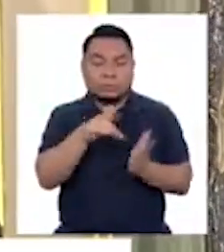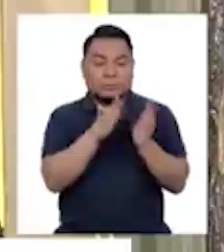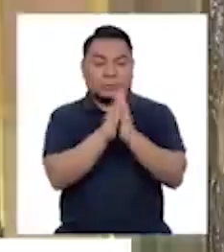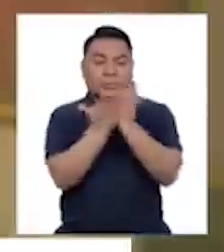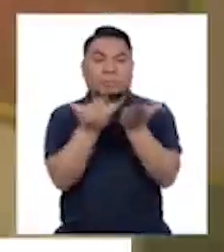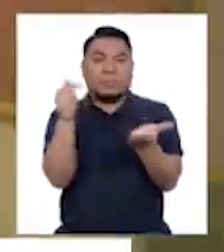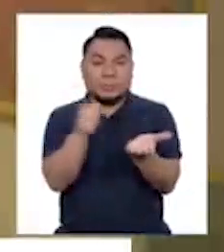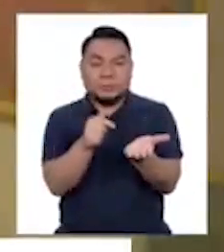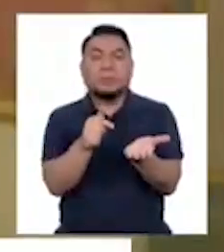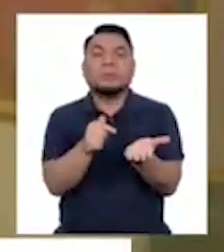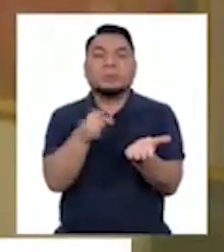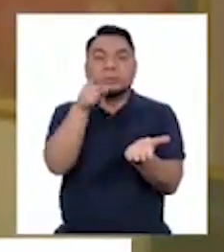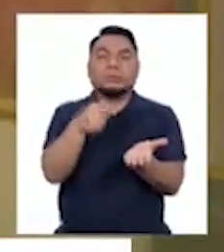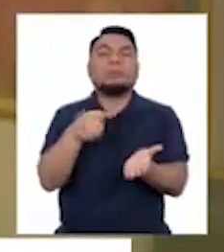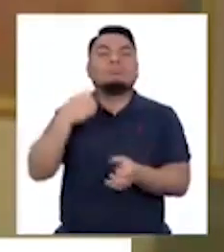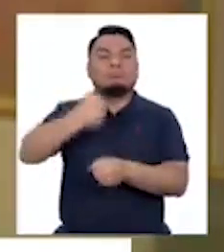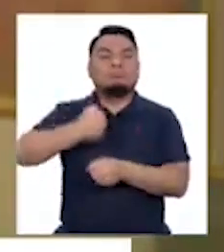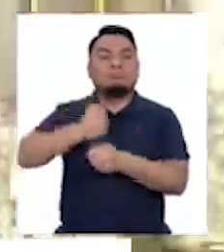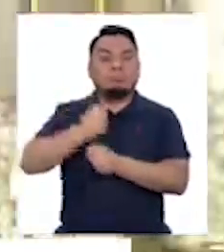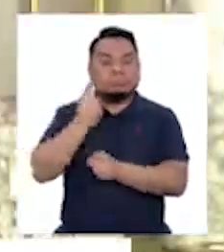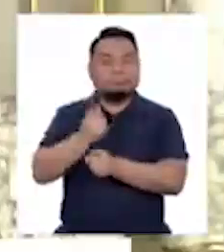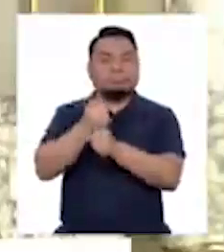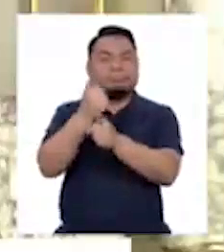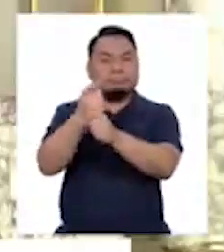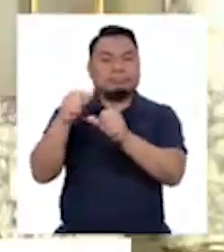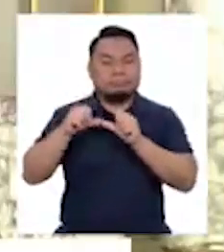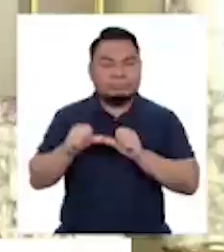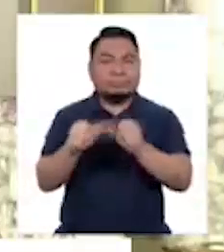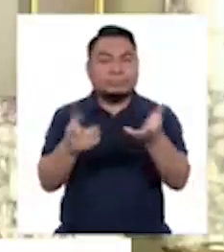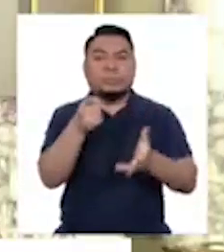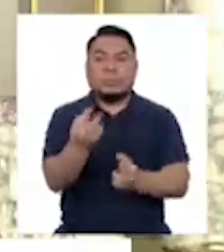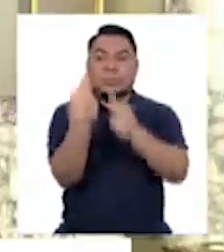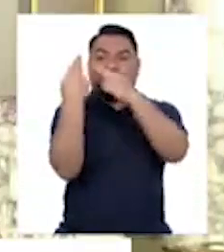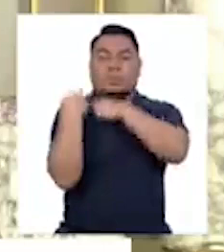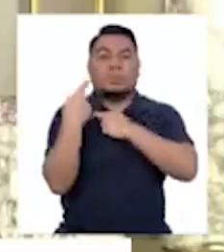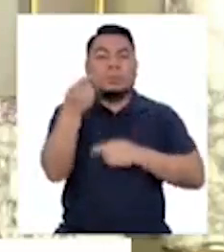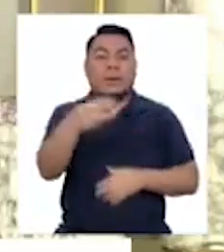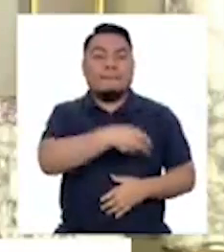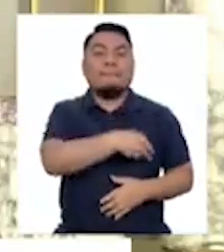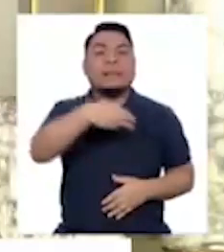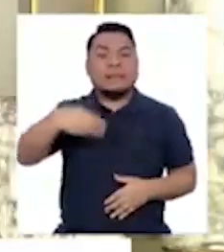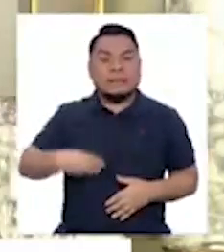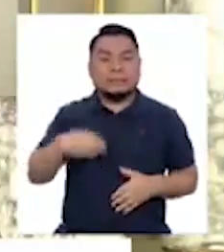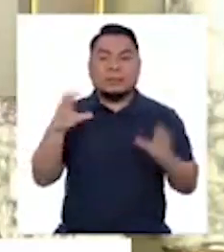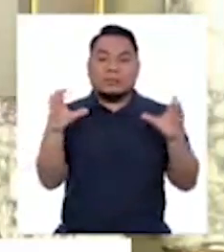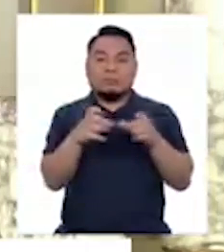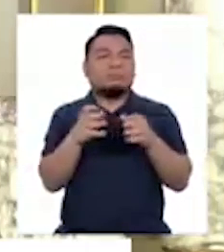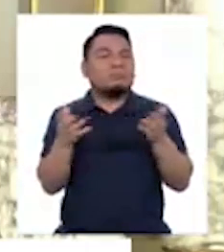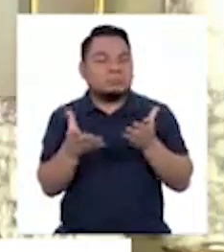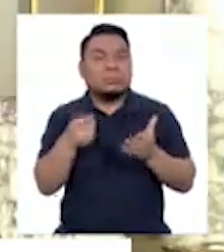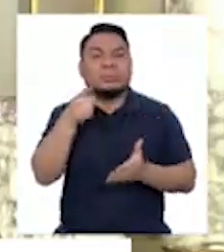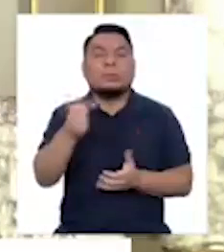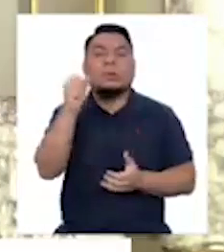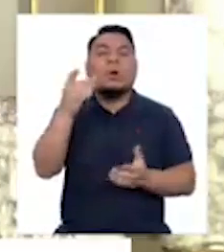santos evangelios desempeñar leal y fielmente el cargo de ministra de Estado en el despacho